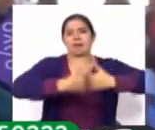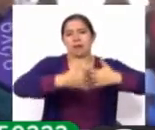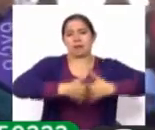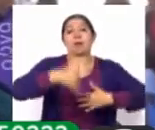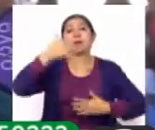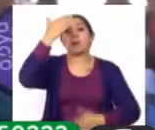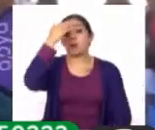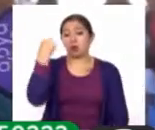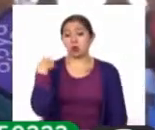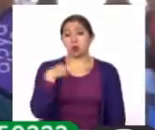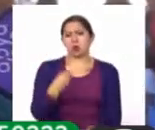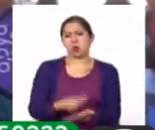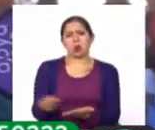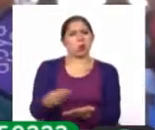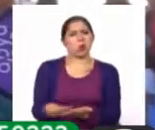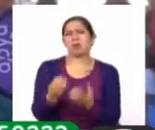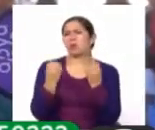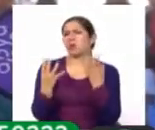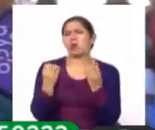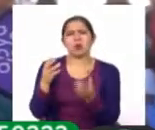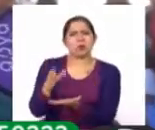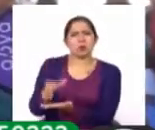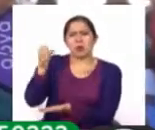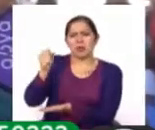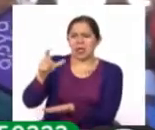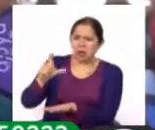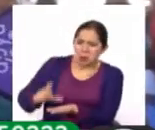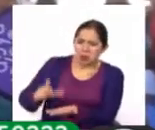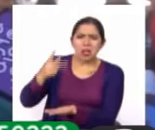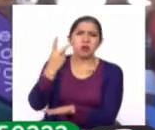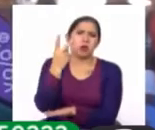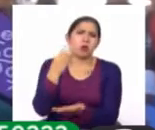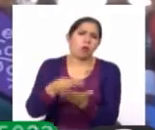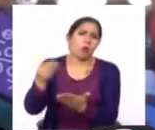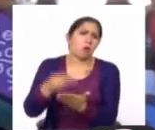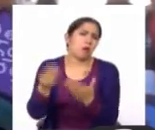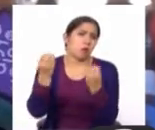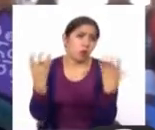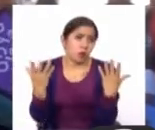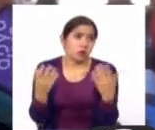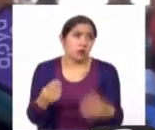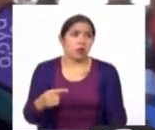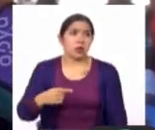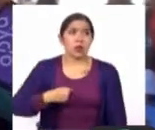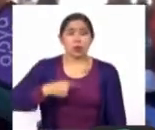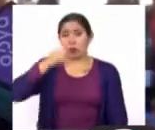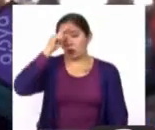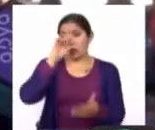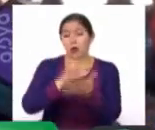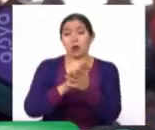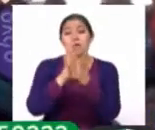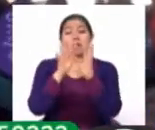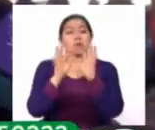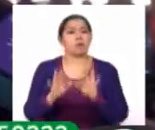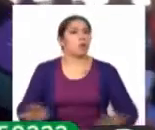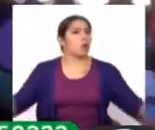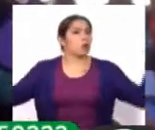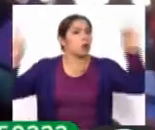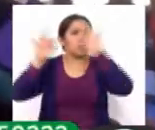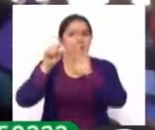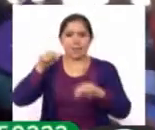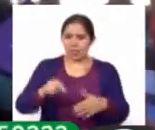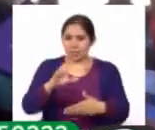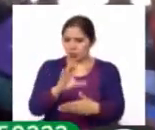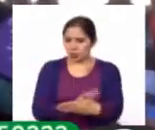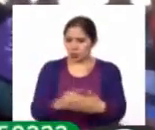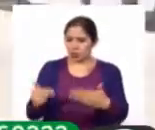que nosotros consumimos bastante botellín, entonces creo que es importante que en Chuquisaca haya